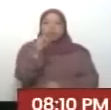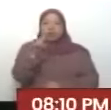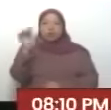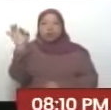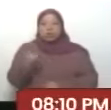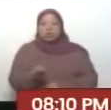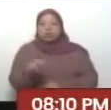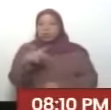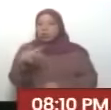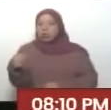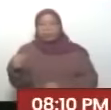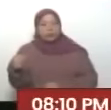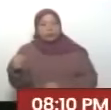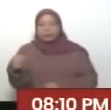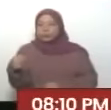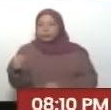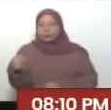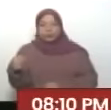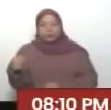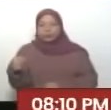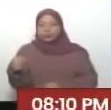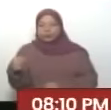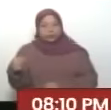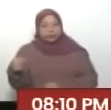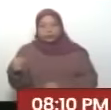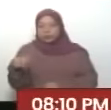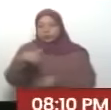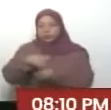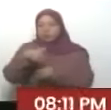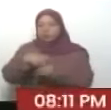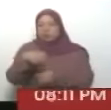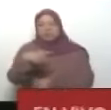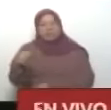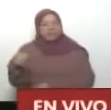2.01% de votos de no.